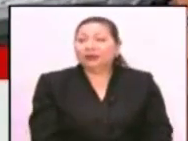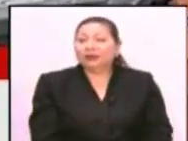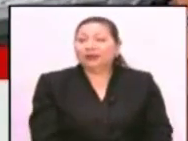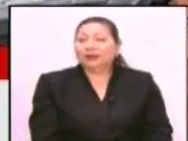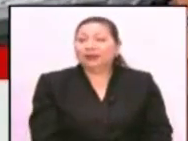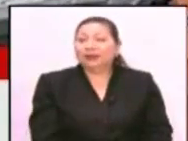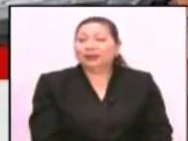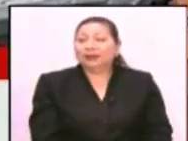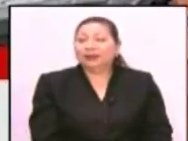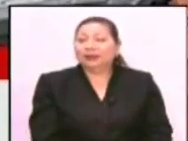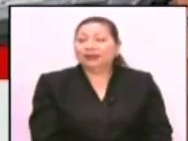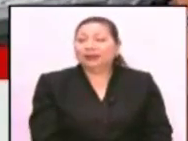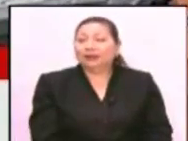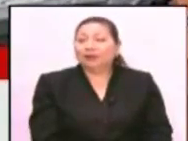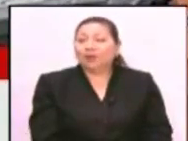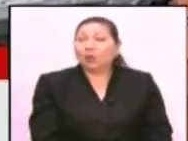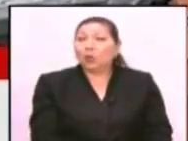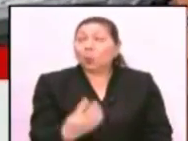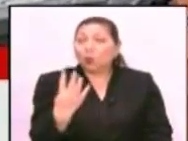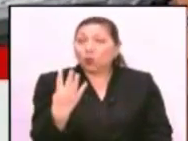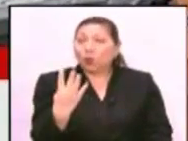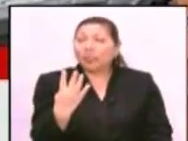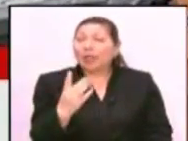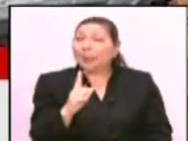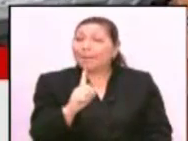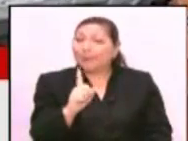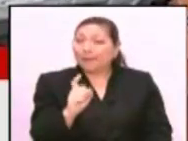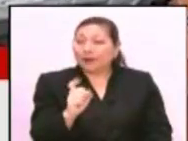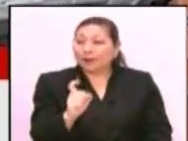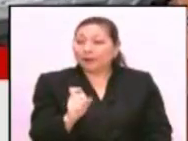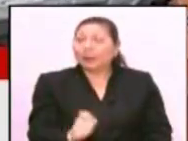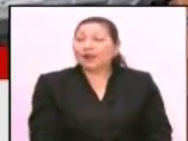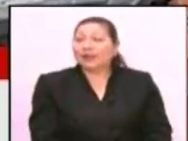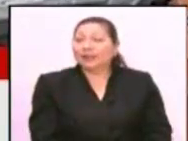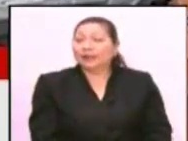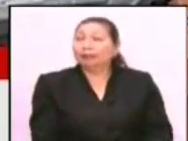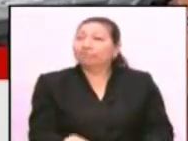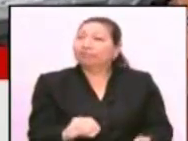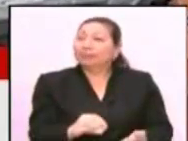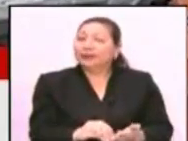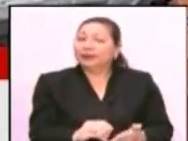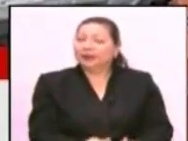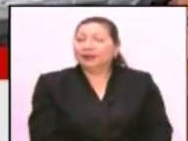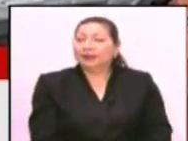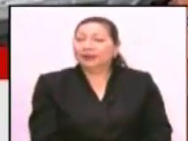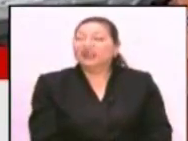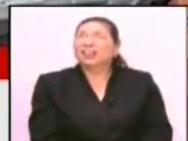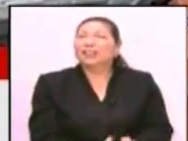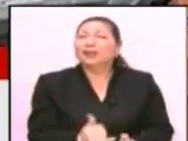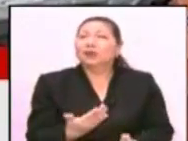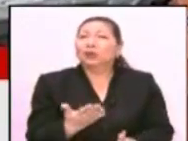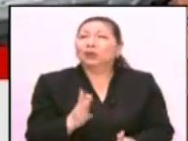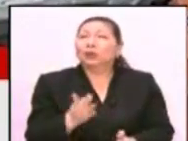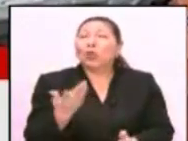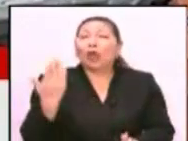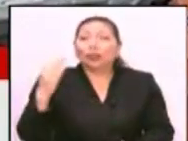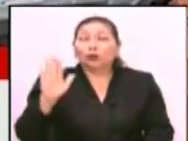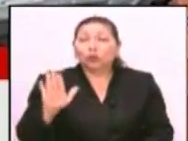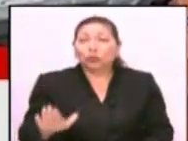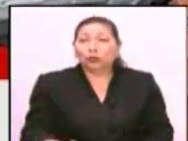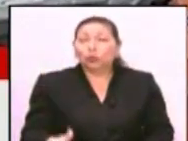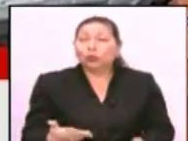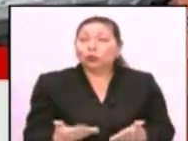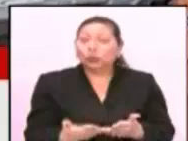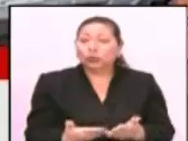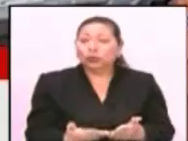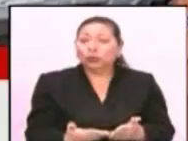a todos, cuatro grandes baterías de preguntas. El primer batería está arrojada a qué pasó durante su niñez, durante su